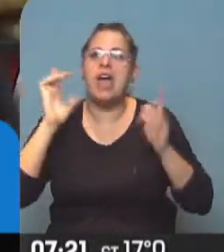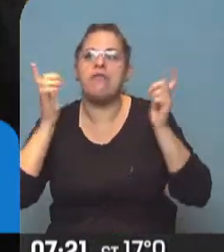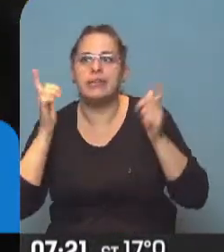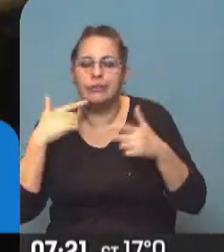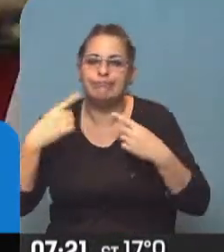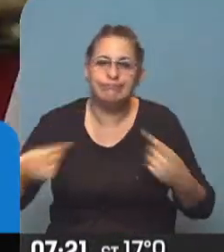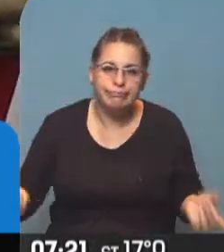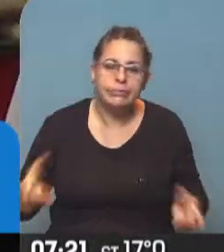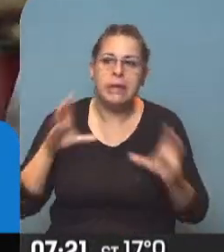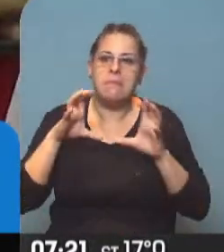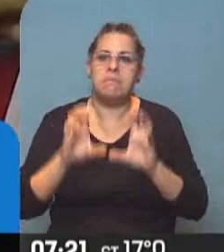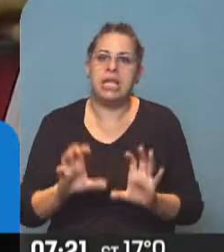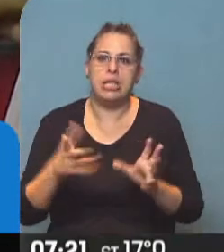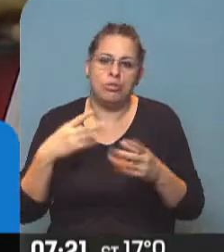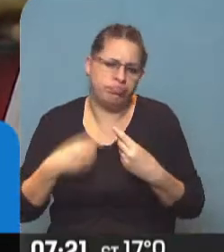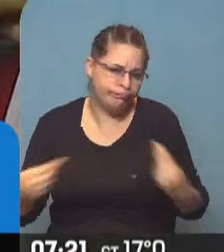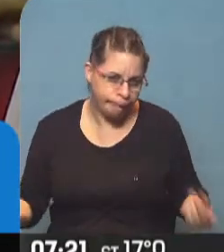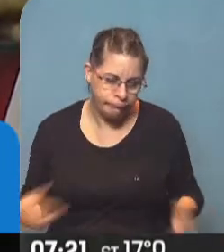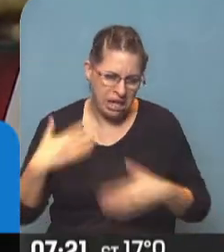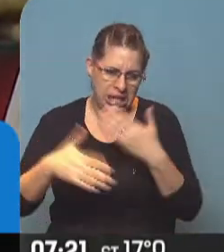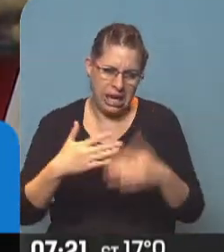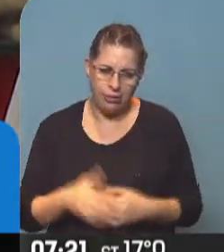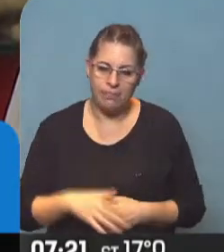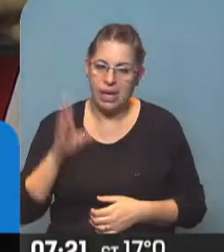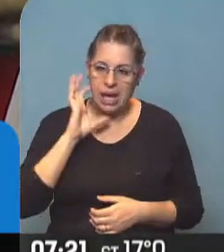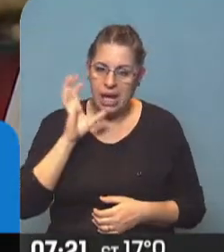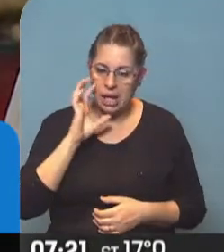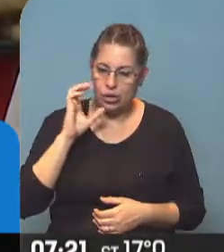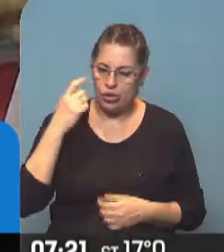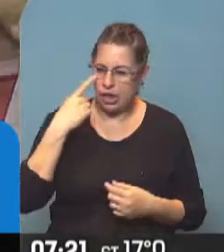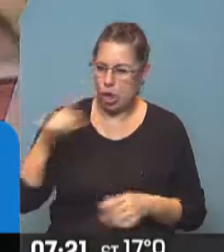y terror y un poco de todo. Es algo bastante